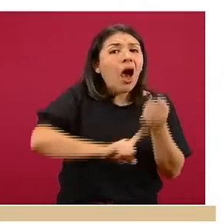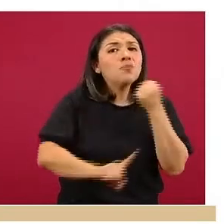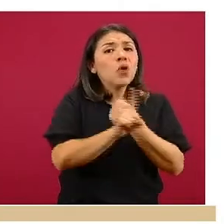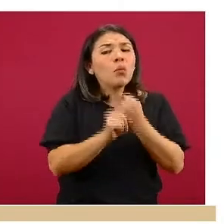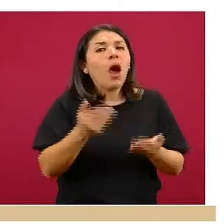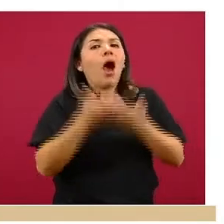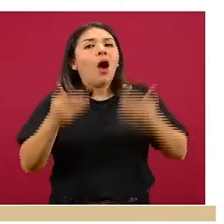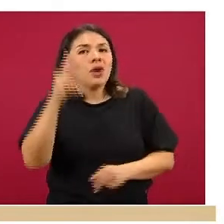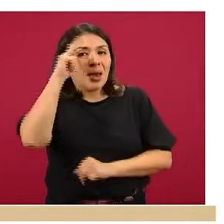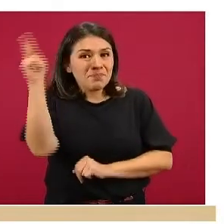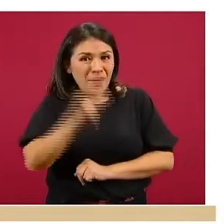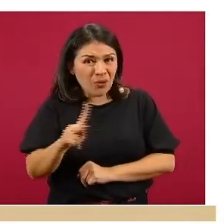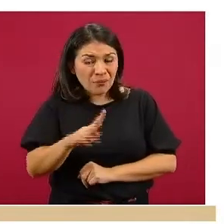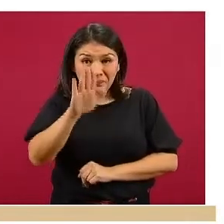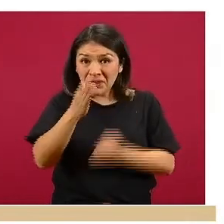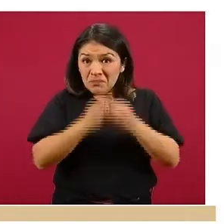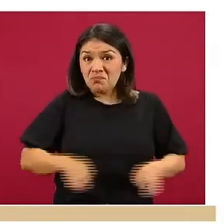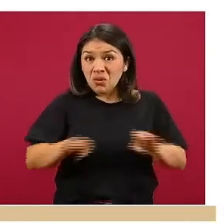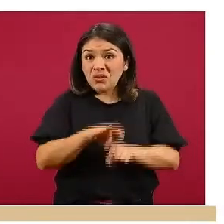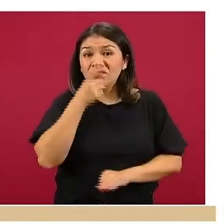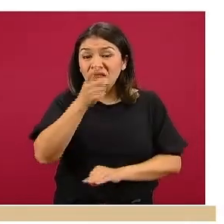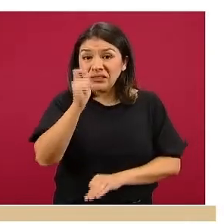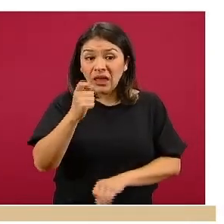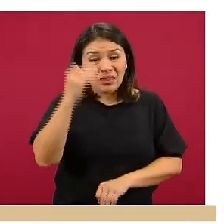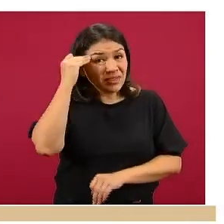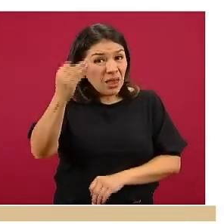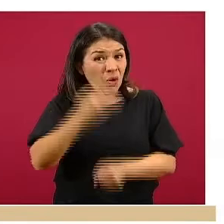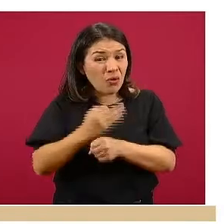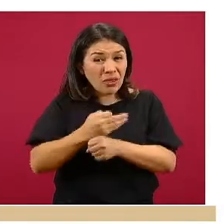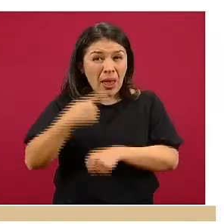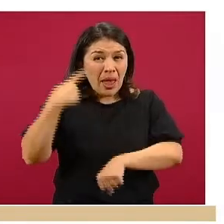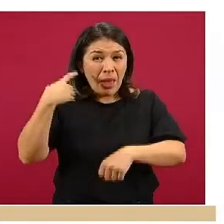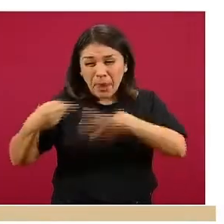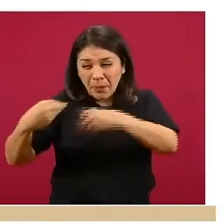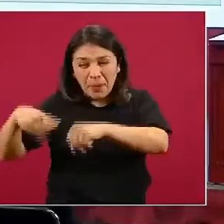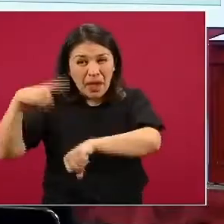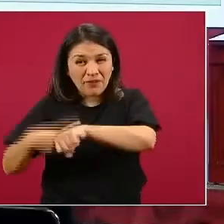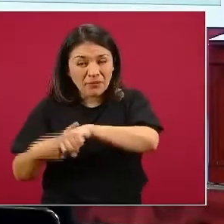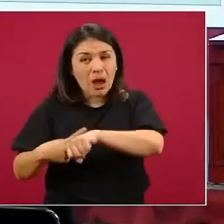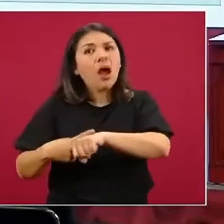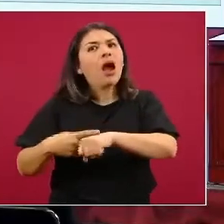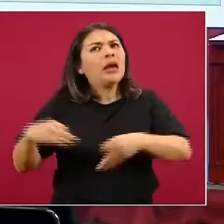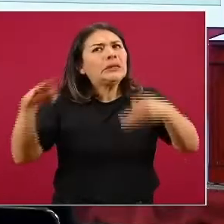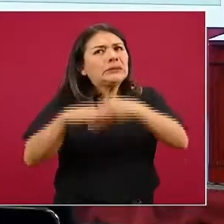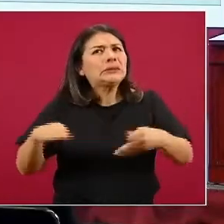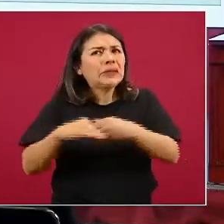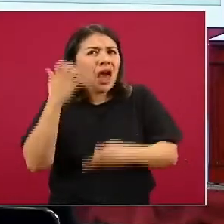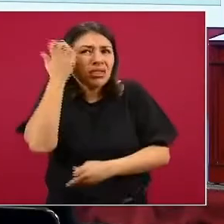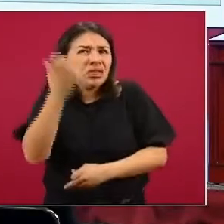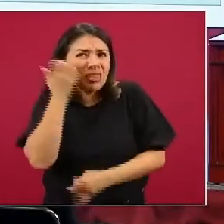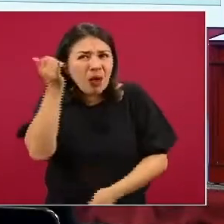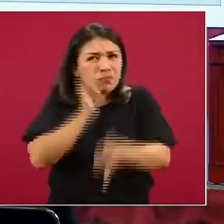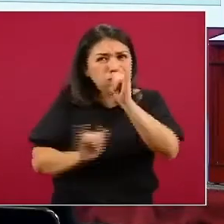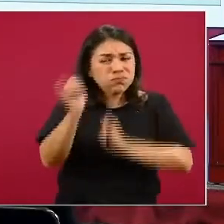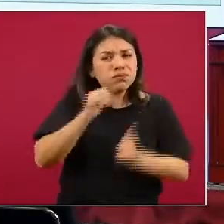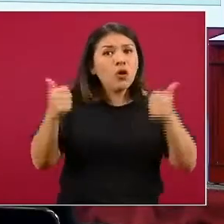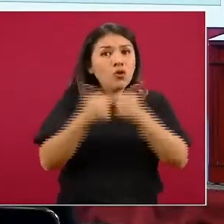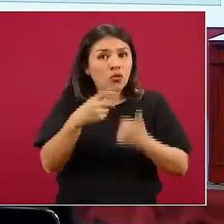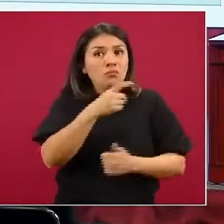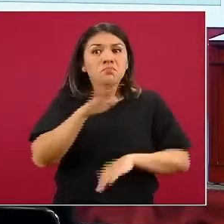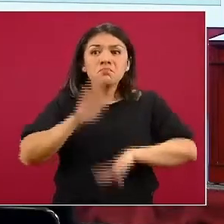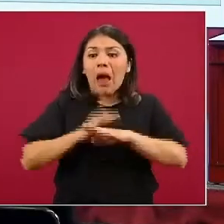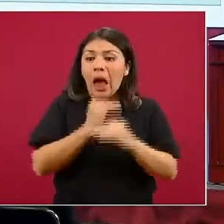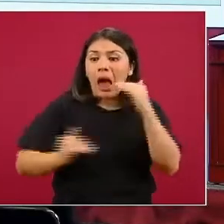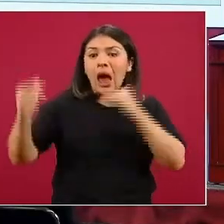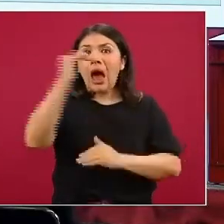problema. Y es importante comentar que durante la pandemia los episodios de consumo excesivo, donde se bebe por